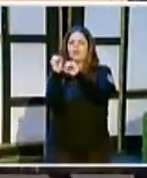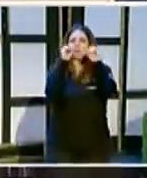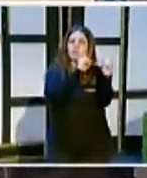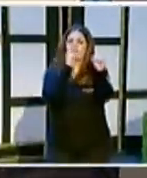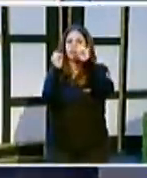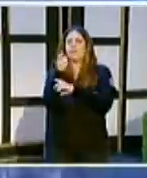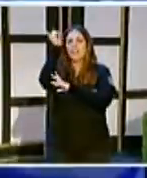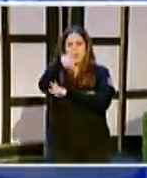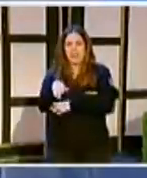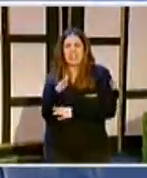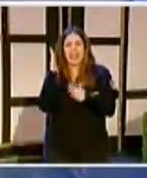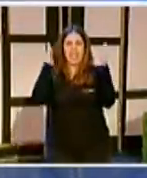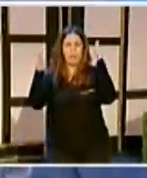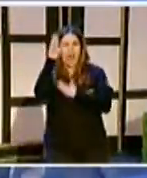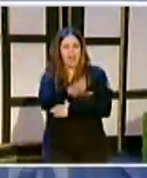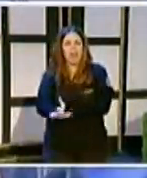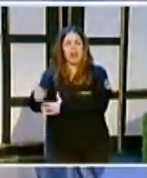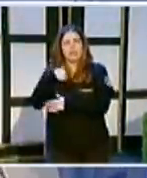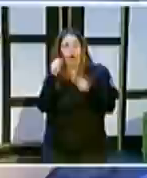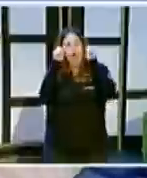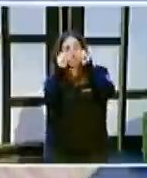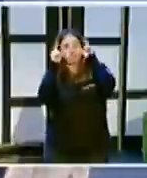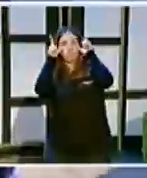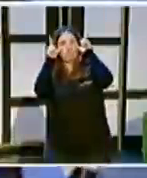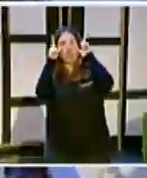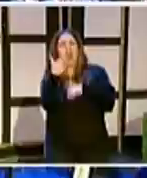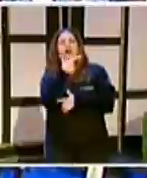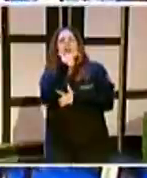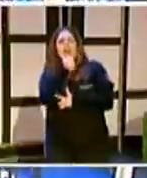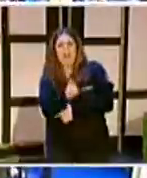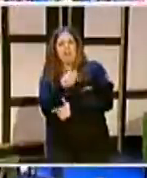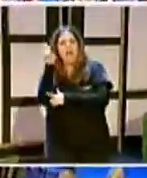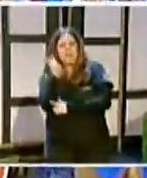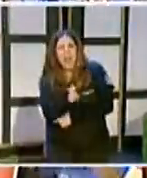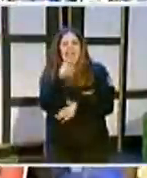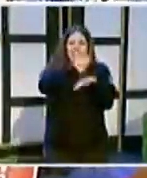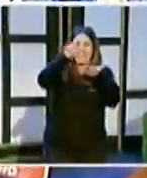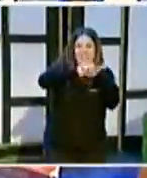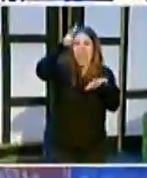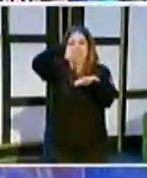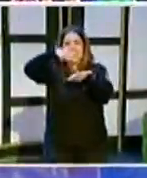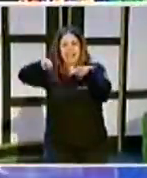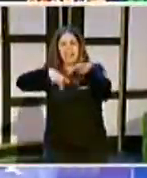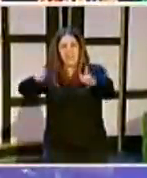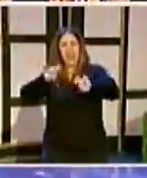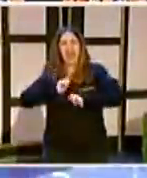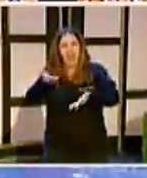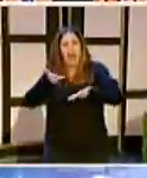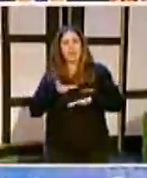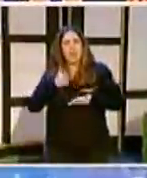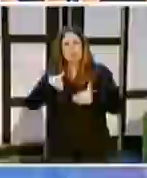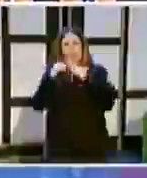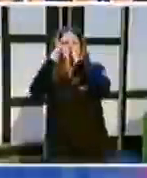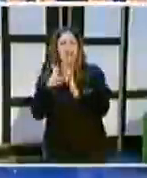En el parvulario empecé a descubrir lo útil que resulta el leer y escribir. En cambio en mi casa no lo